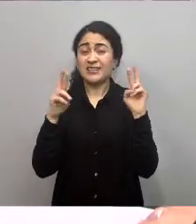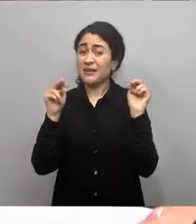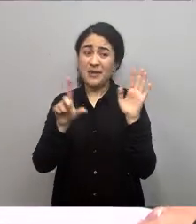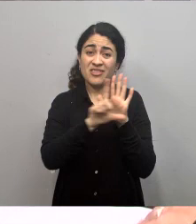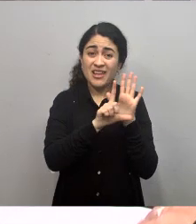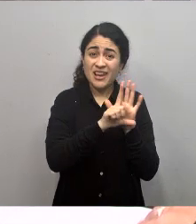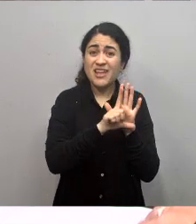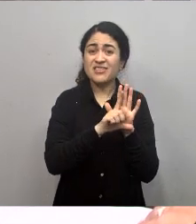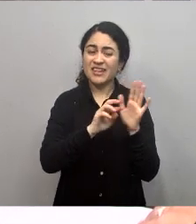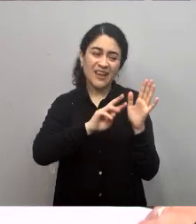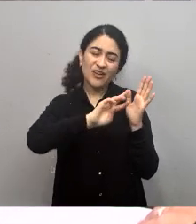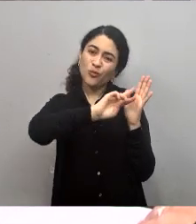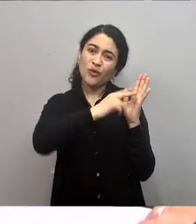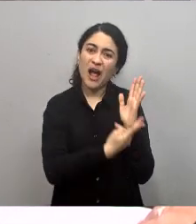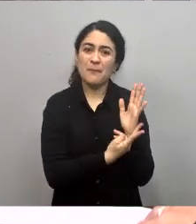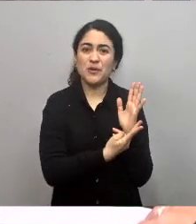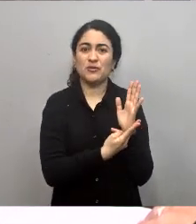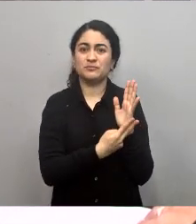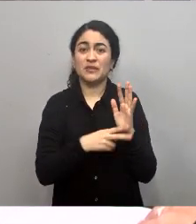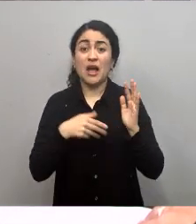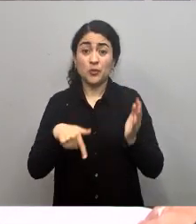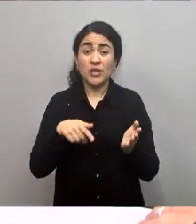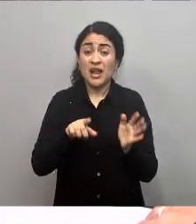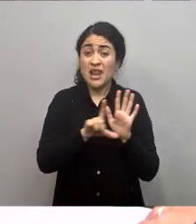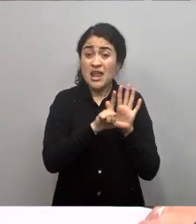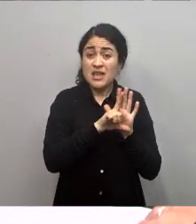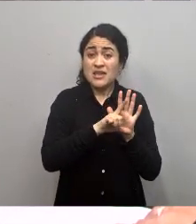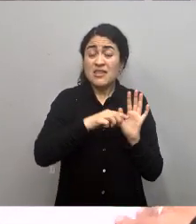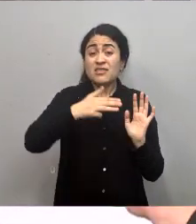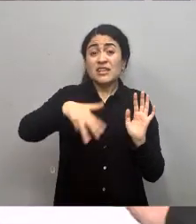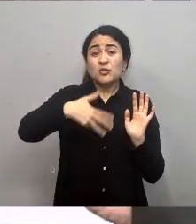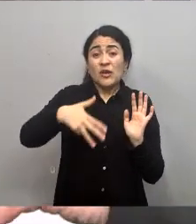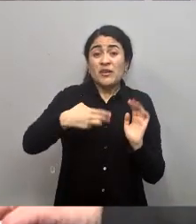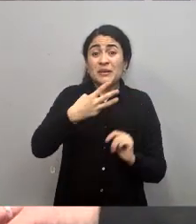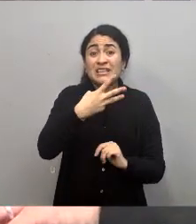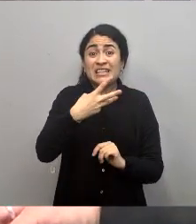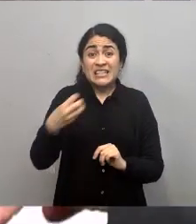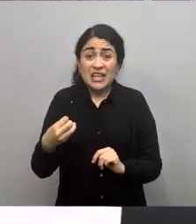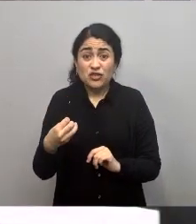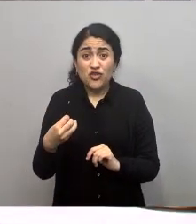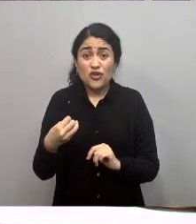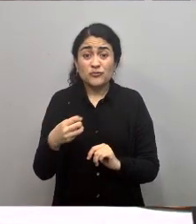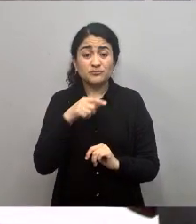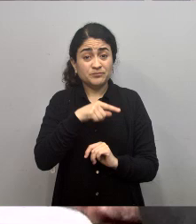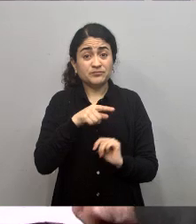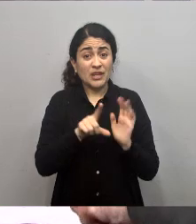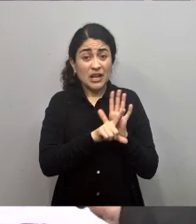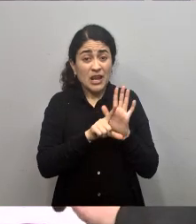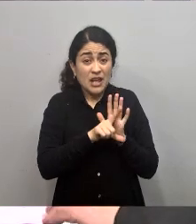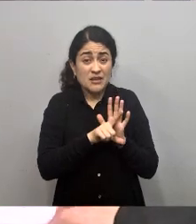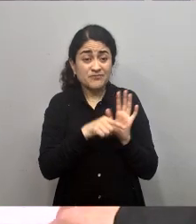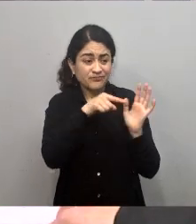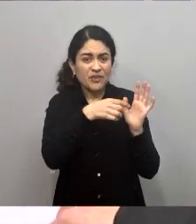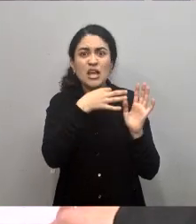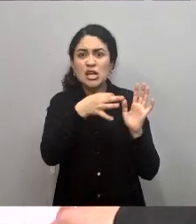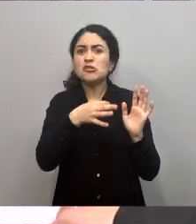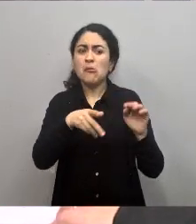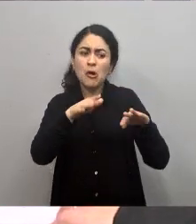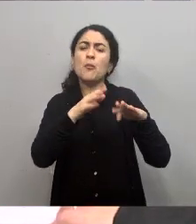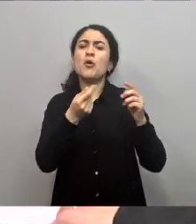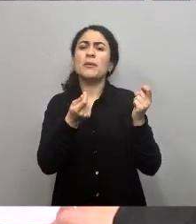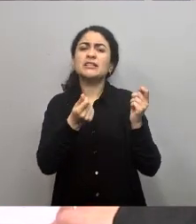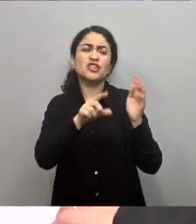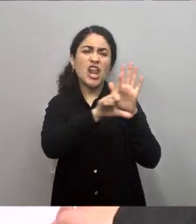que... Mira, la actual ley 19.300 es una ley que, en cierto modo, a las empresas les da permiso para